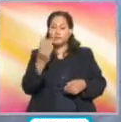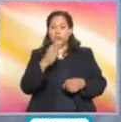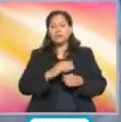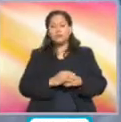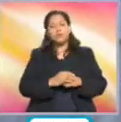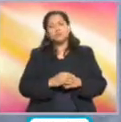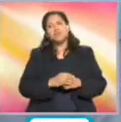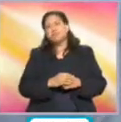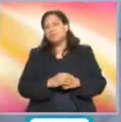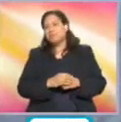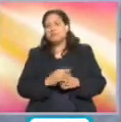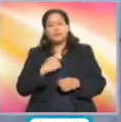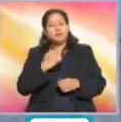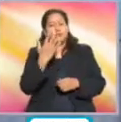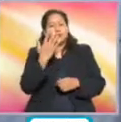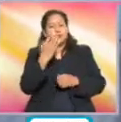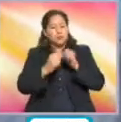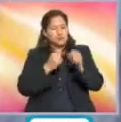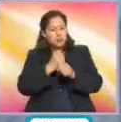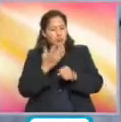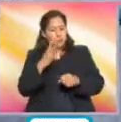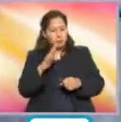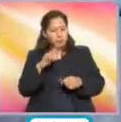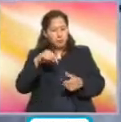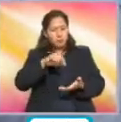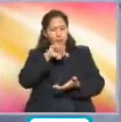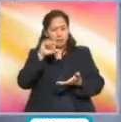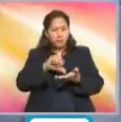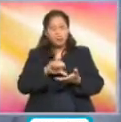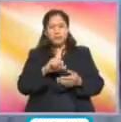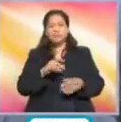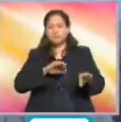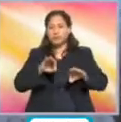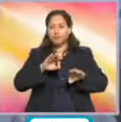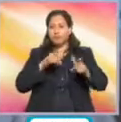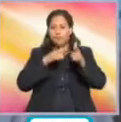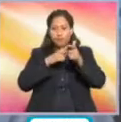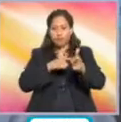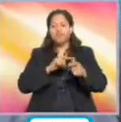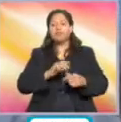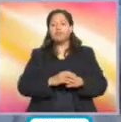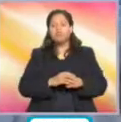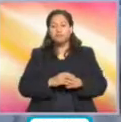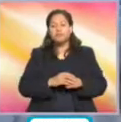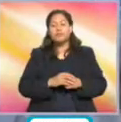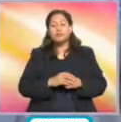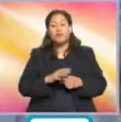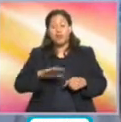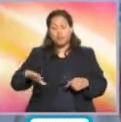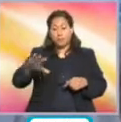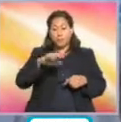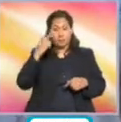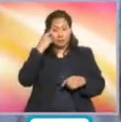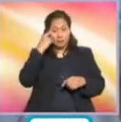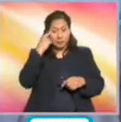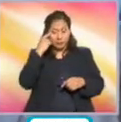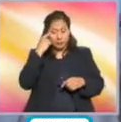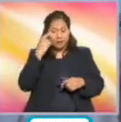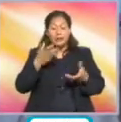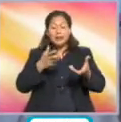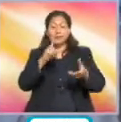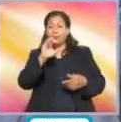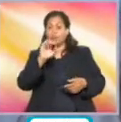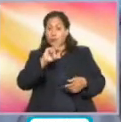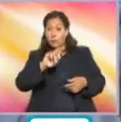bueno, vamos, yo tengo 50 años más o menos en el centro, trabajando. Vamos, el barrio chino, la calle de López,